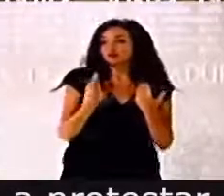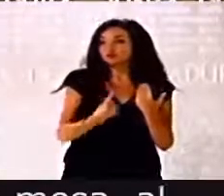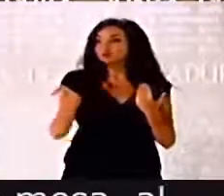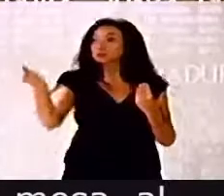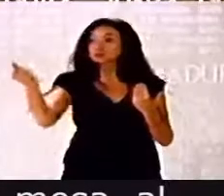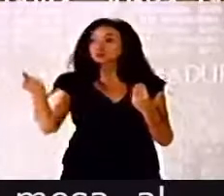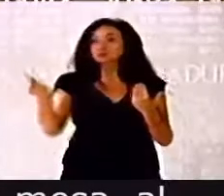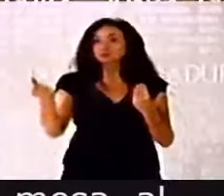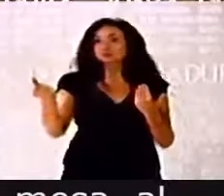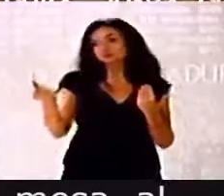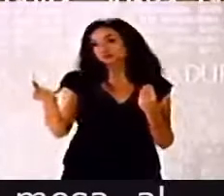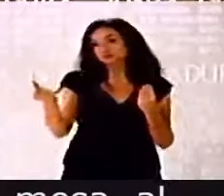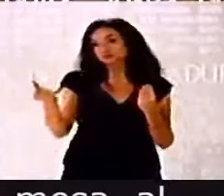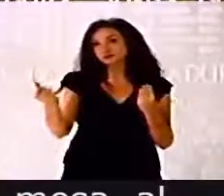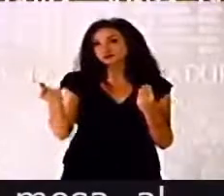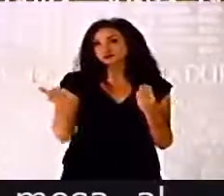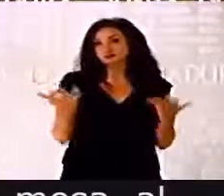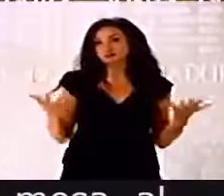pues hombre,